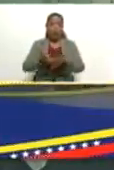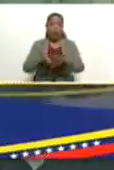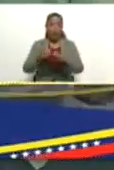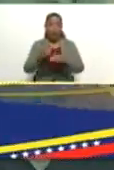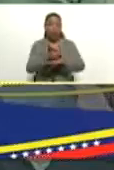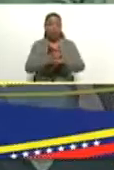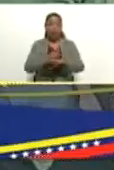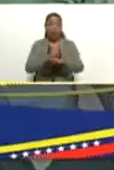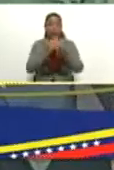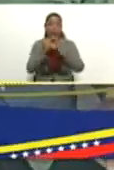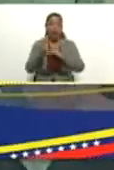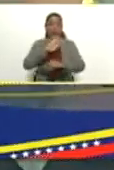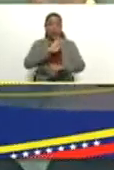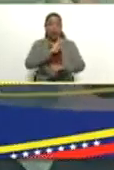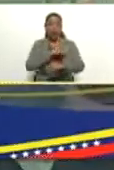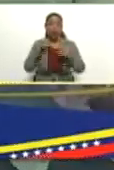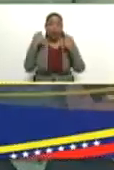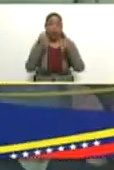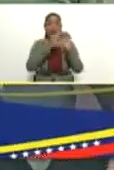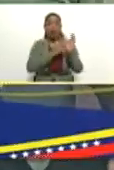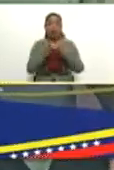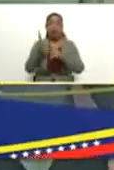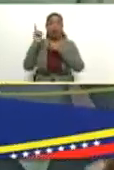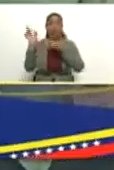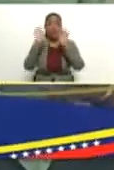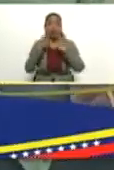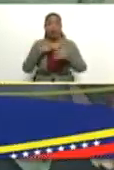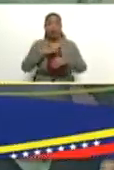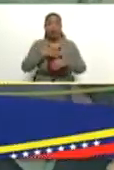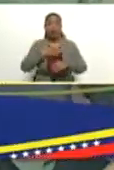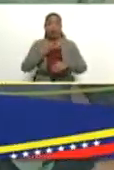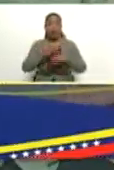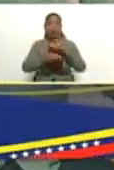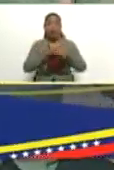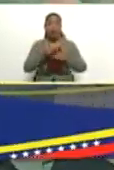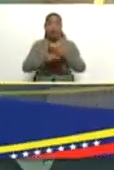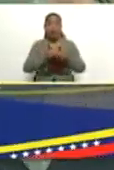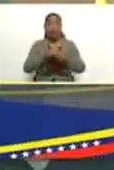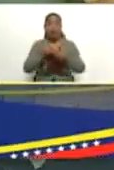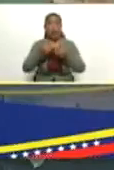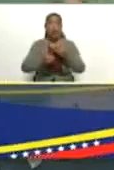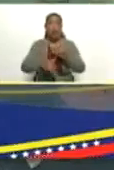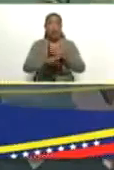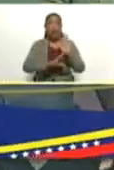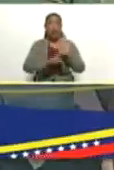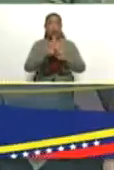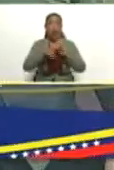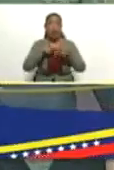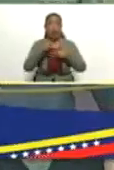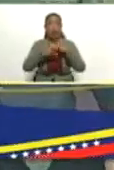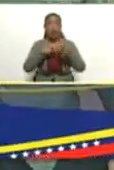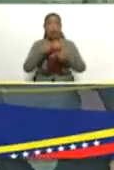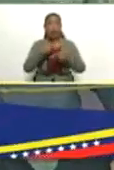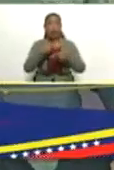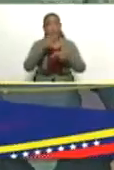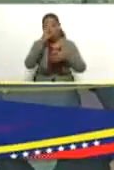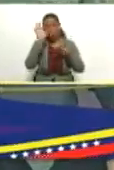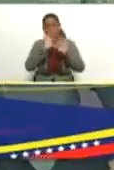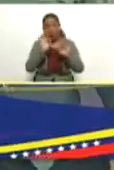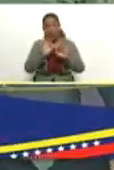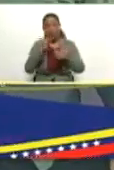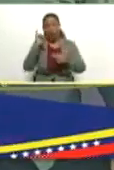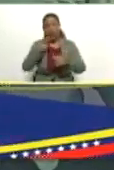y su poder popular organizado. Correcto. Y de esa forma es que hemos podido conquistar y avanzar y desarrollar en políticas que sin duda alguna